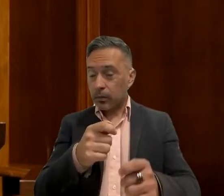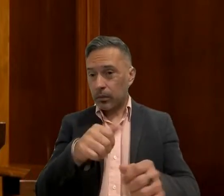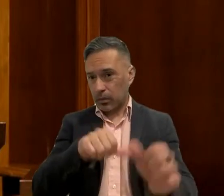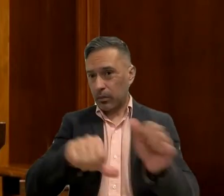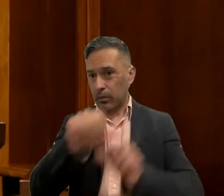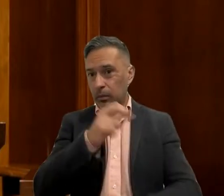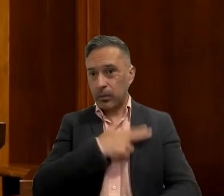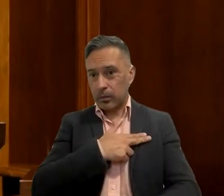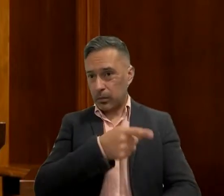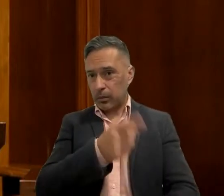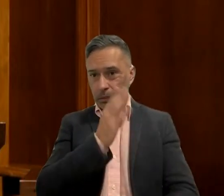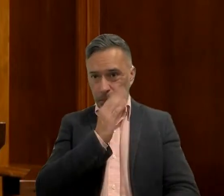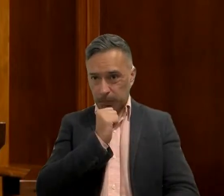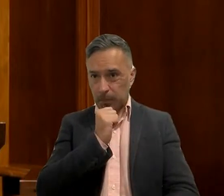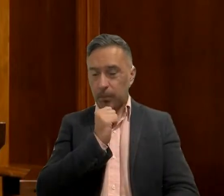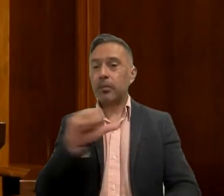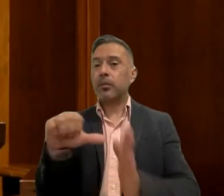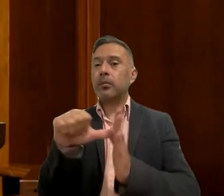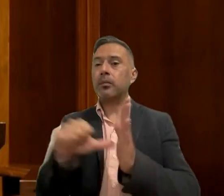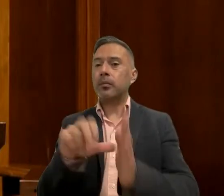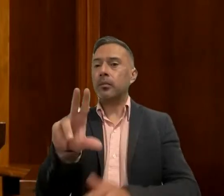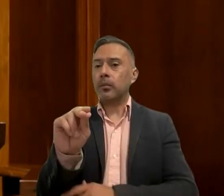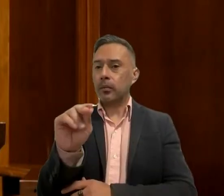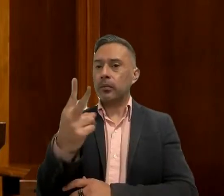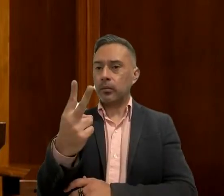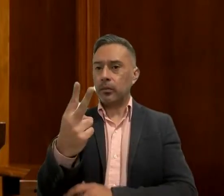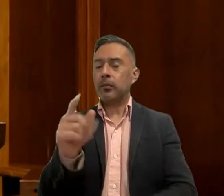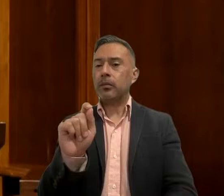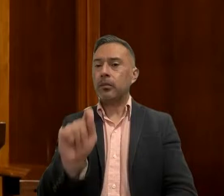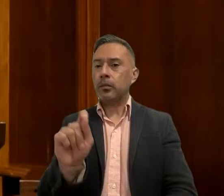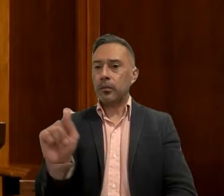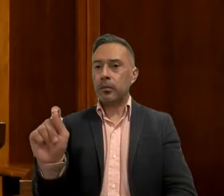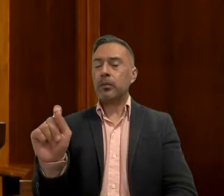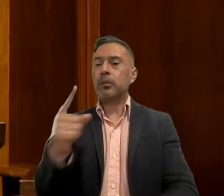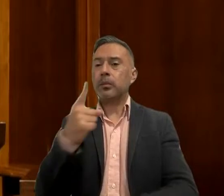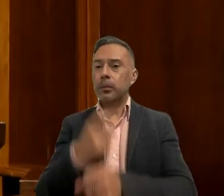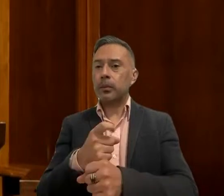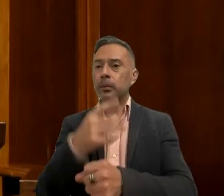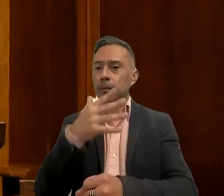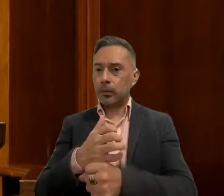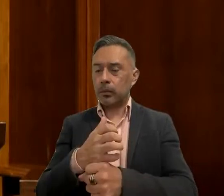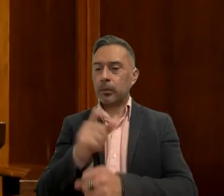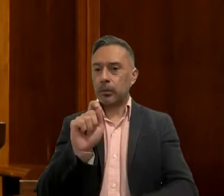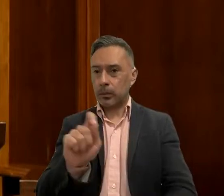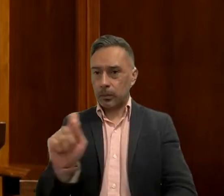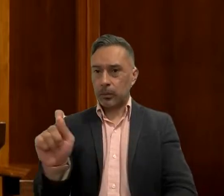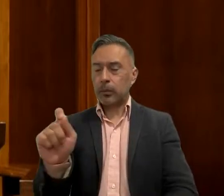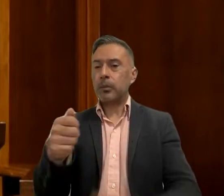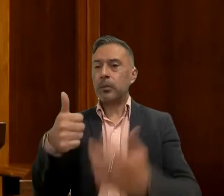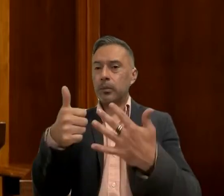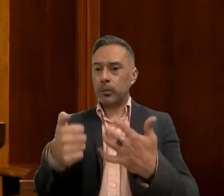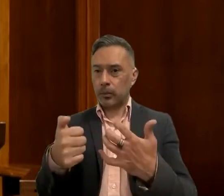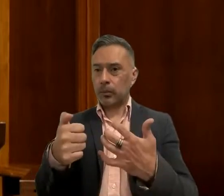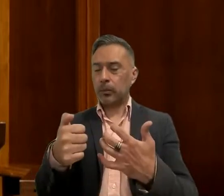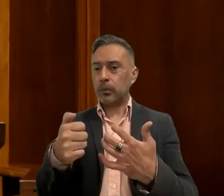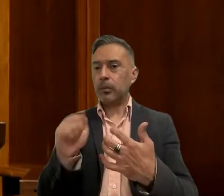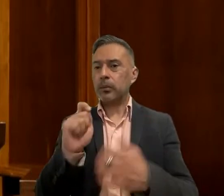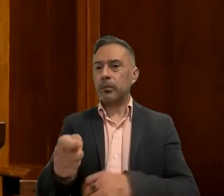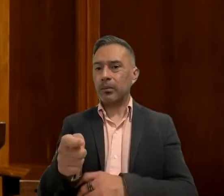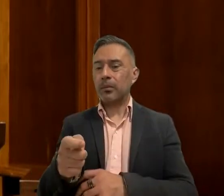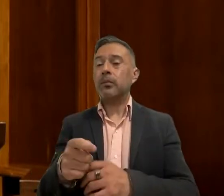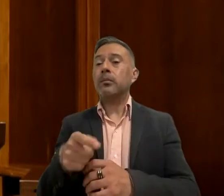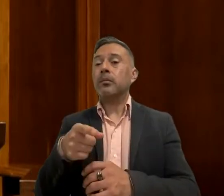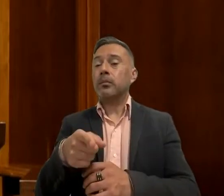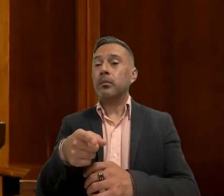suplentes. Artículo 82, puntos suspensivos, primera, quinta, puntos suspensivos. Sexta, no ser titular de